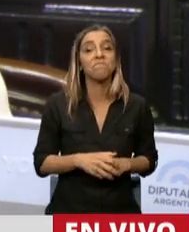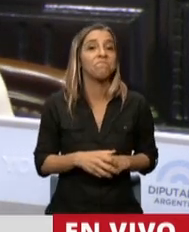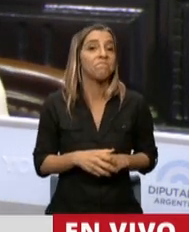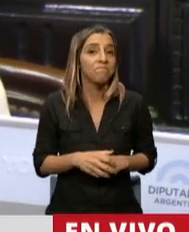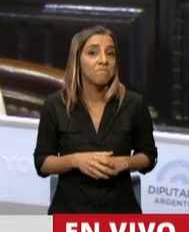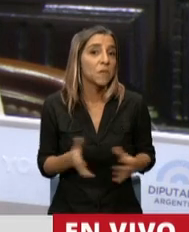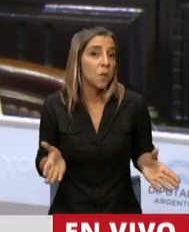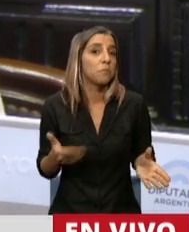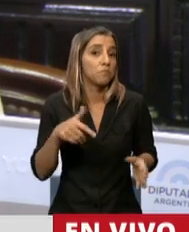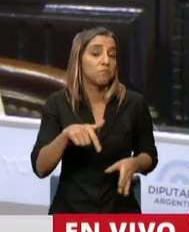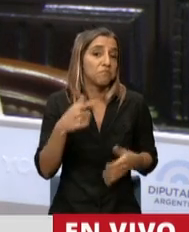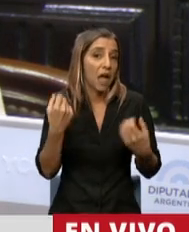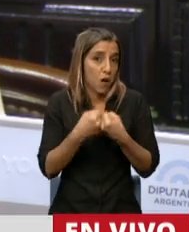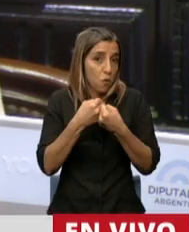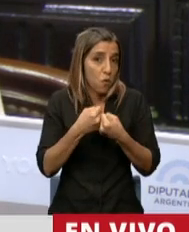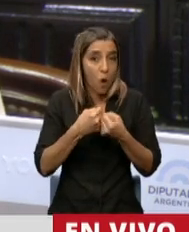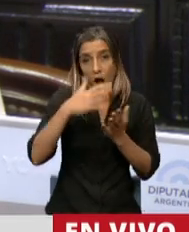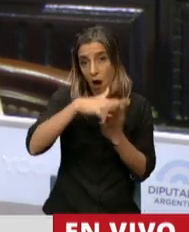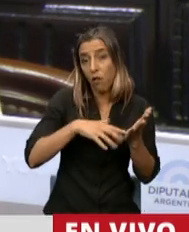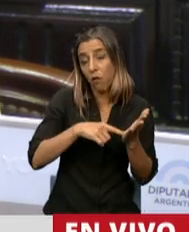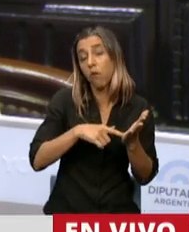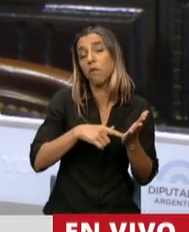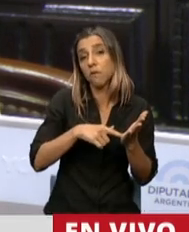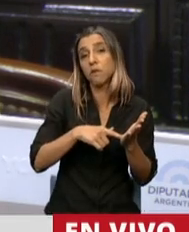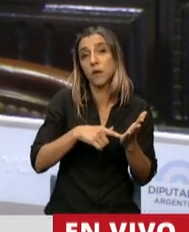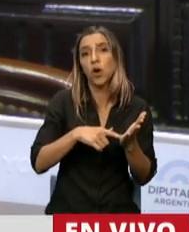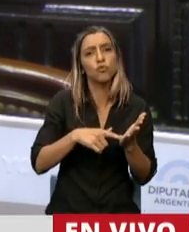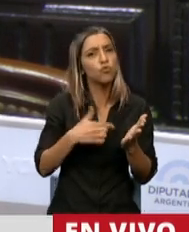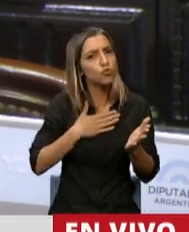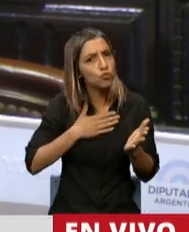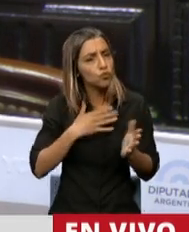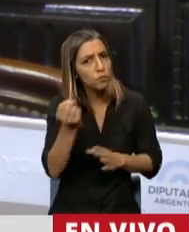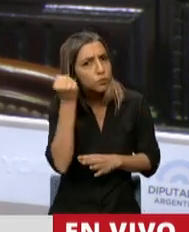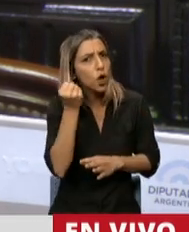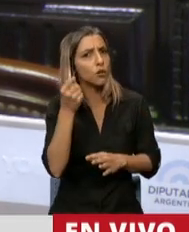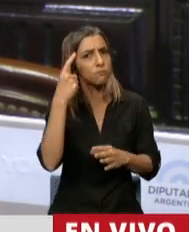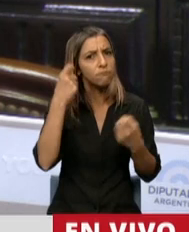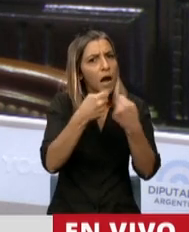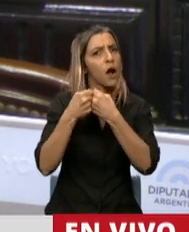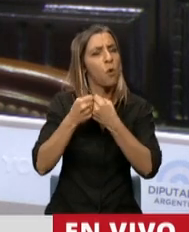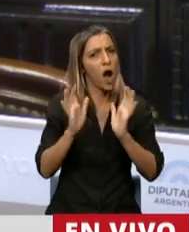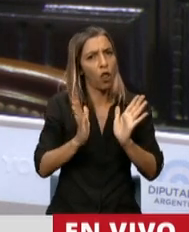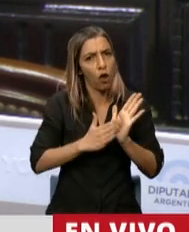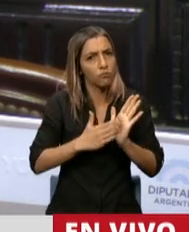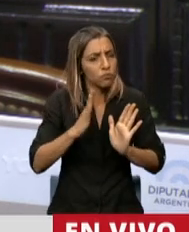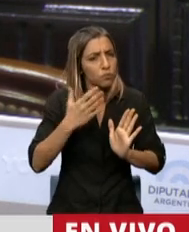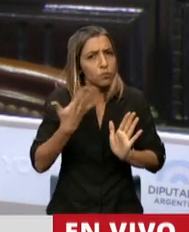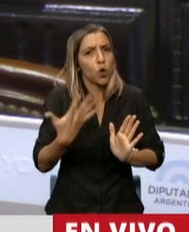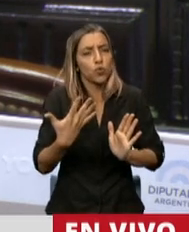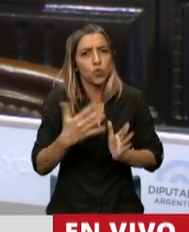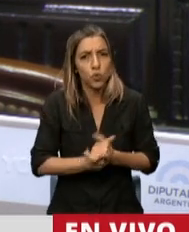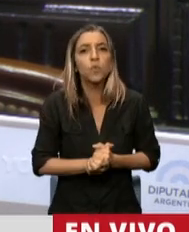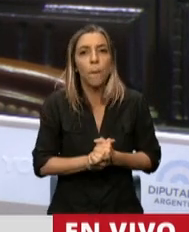por este acuerdo que se ha logrado y a mí me parece que son importantes los acuerdos. Ahora, yo exhorto a que